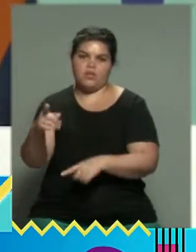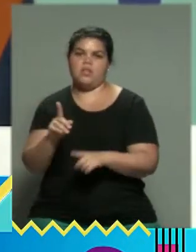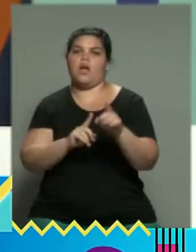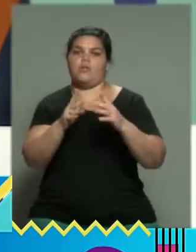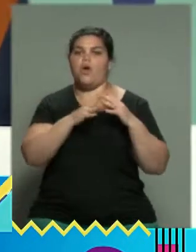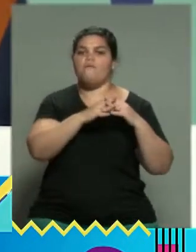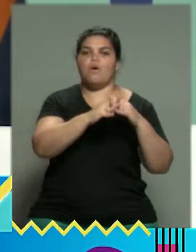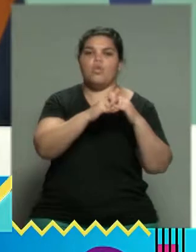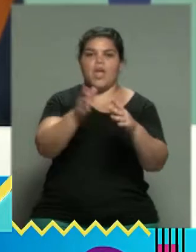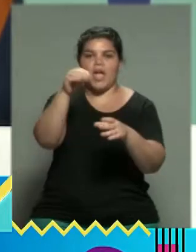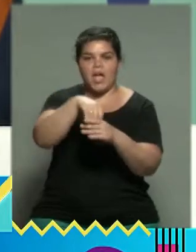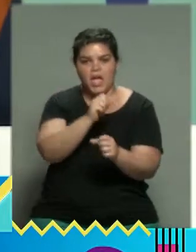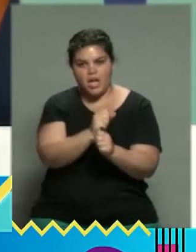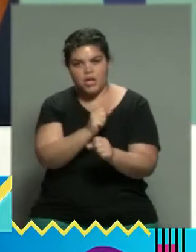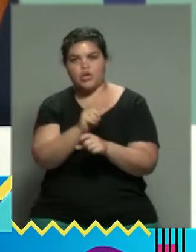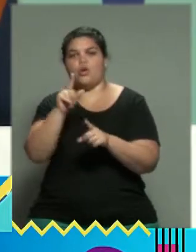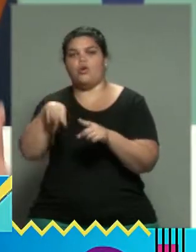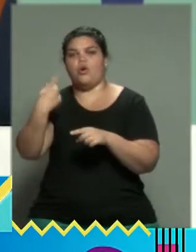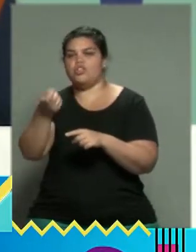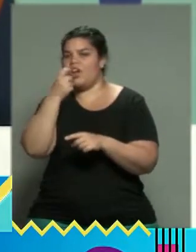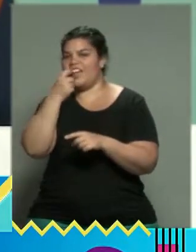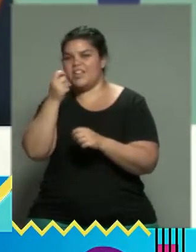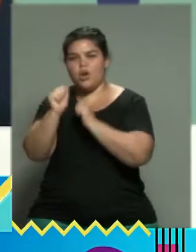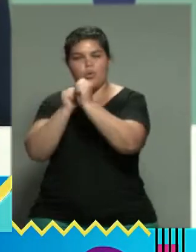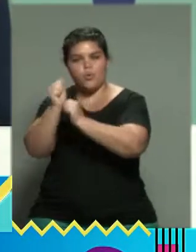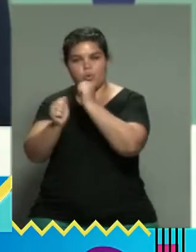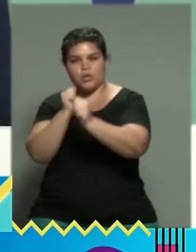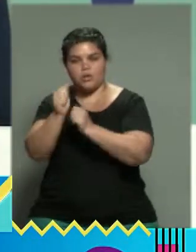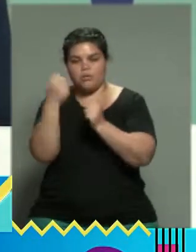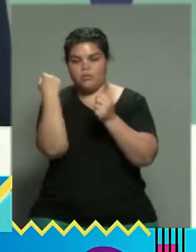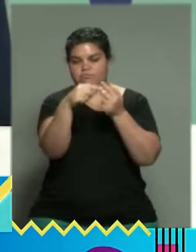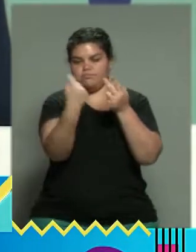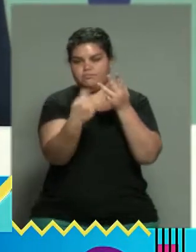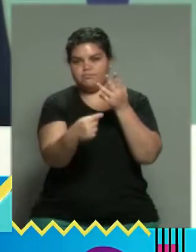industriales, metalúrgicos, hay distintas formas,